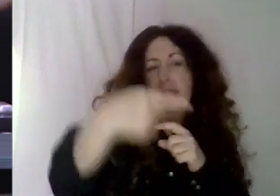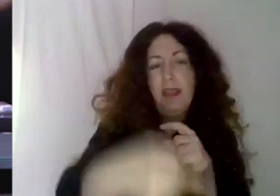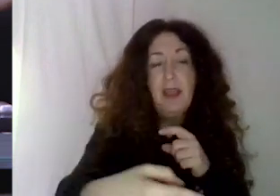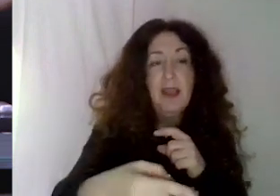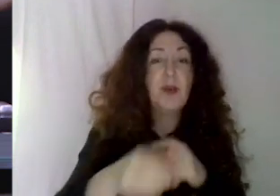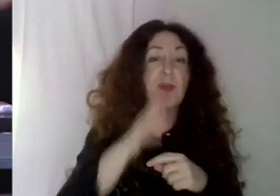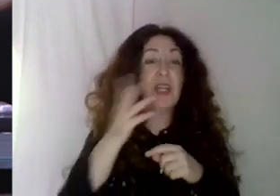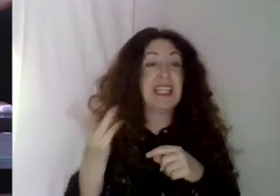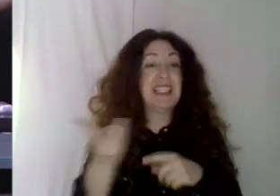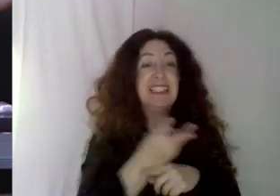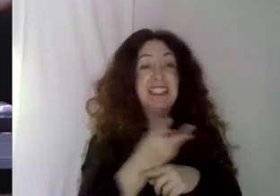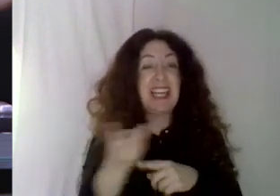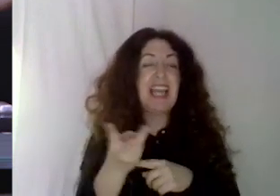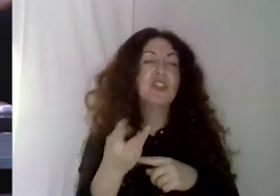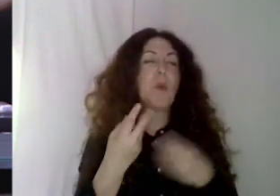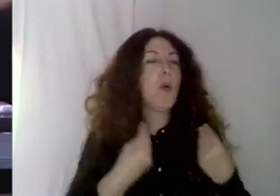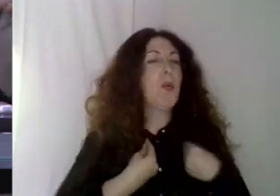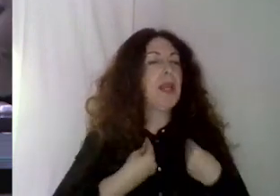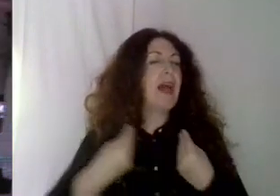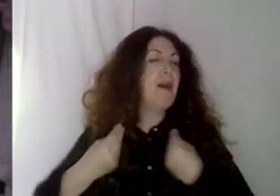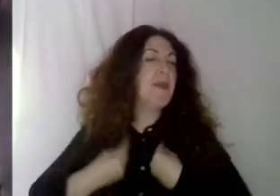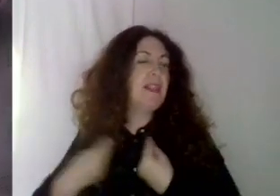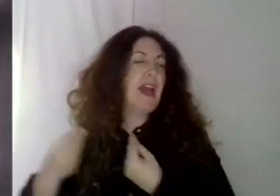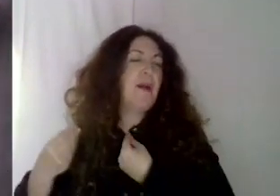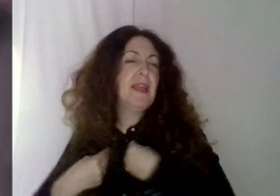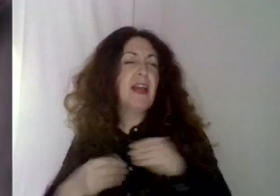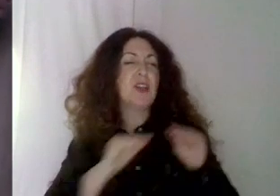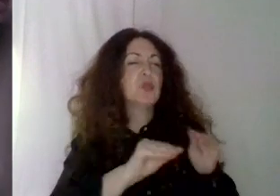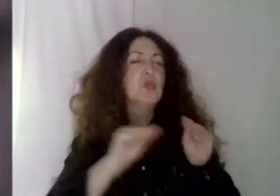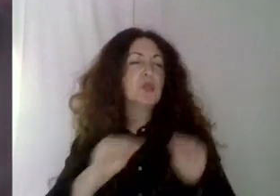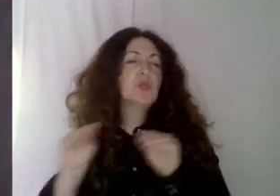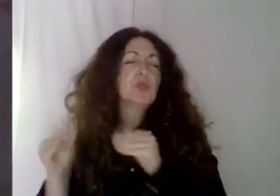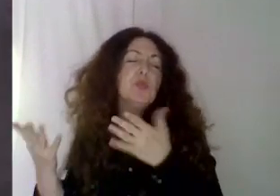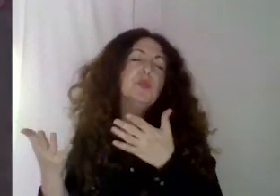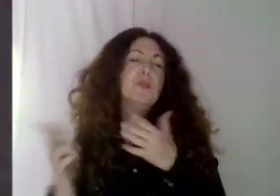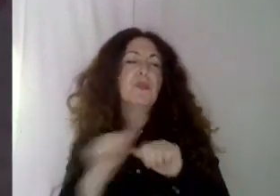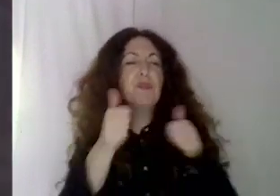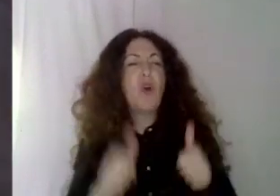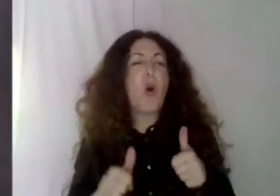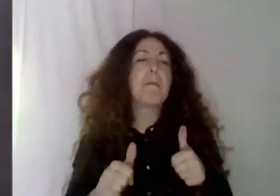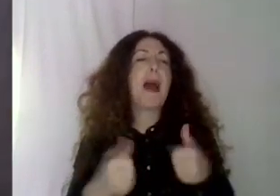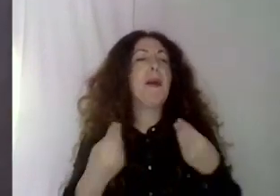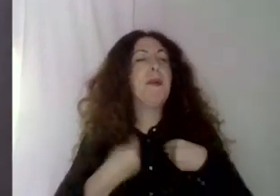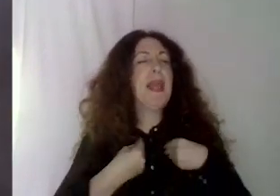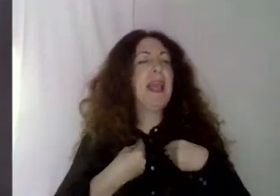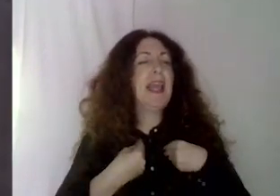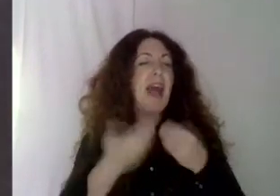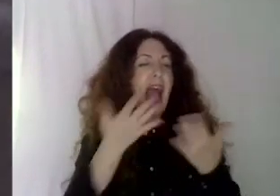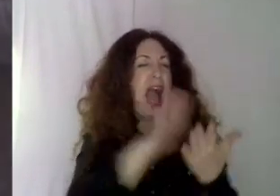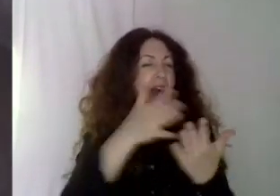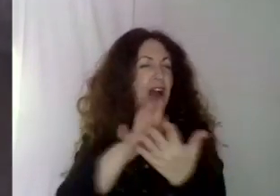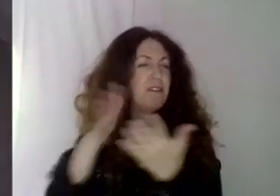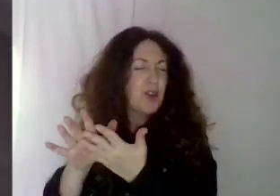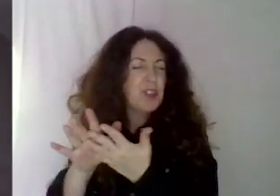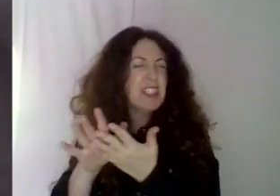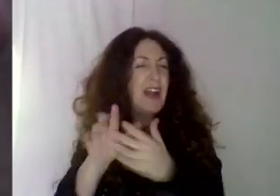influido extraordinariamente en siglos posteriores. Yo creo, ¿verdad?, es decir, que esos tres que han vivido al límite, cada uno,